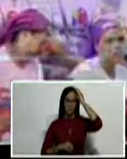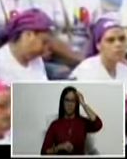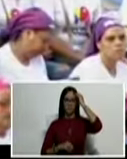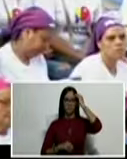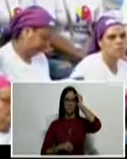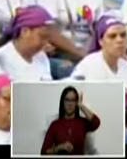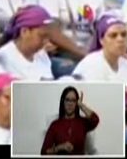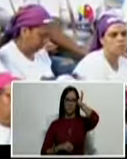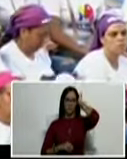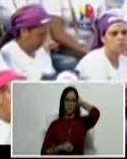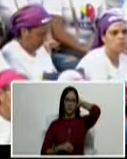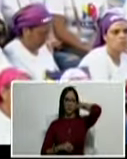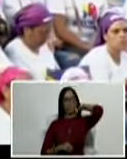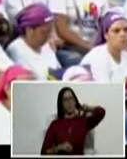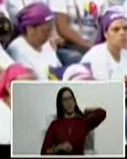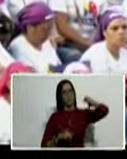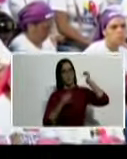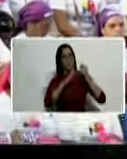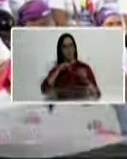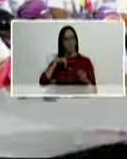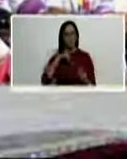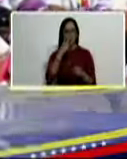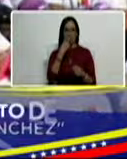Cuando nosotros vemos la valentía de ustedes,